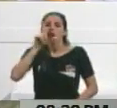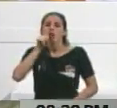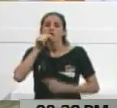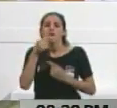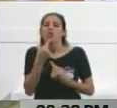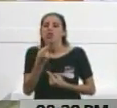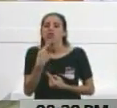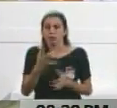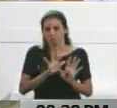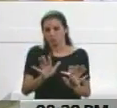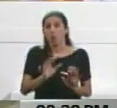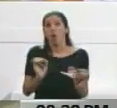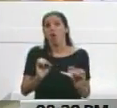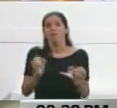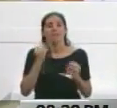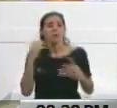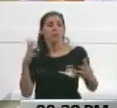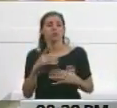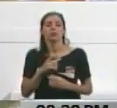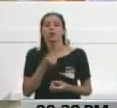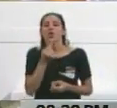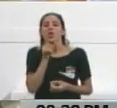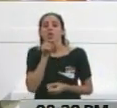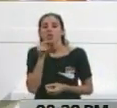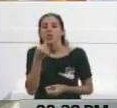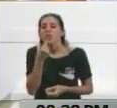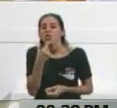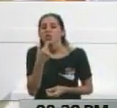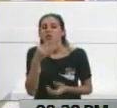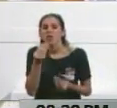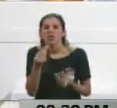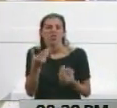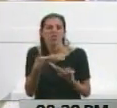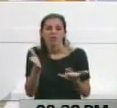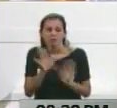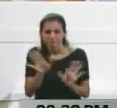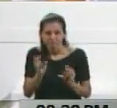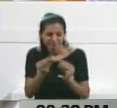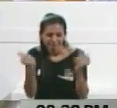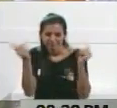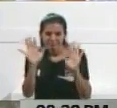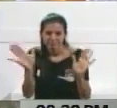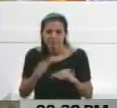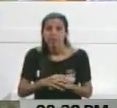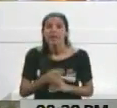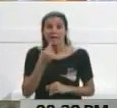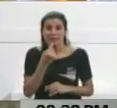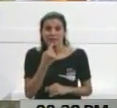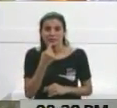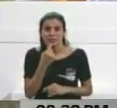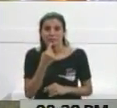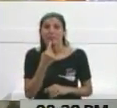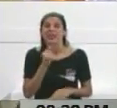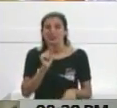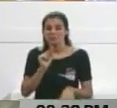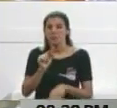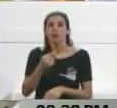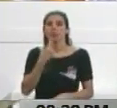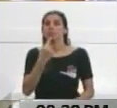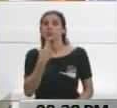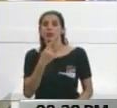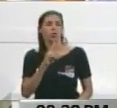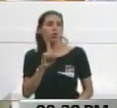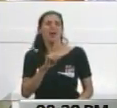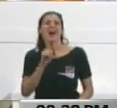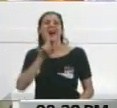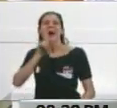o mejor conocido como Nido de Paloma, anunció, o mejor dicho, amenazó a mis hijos,